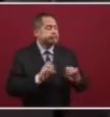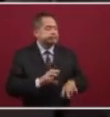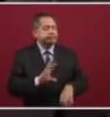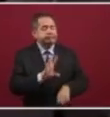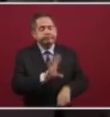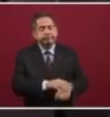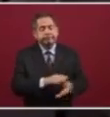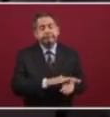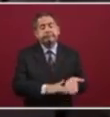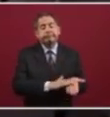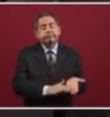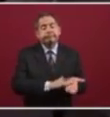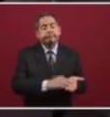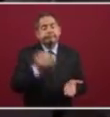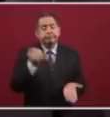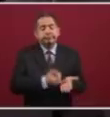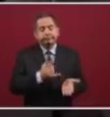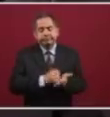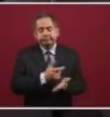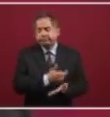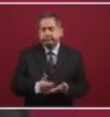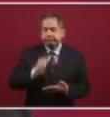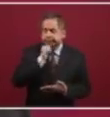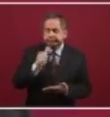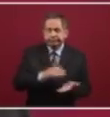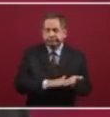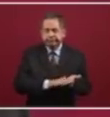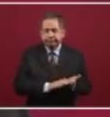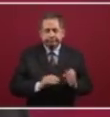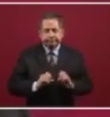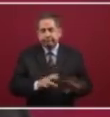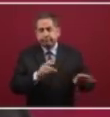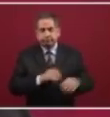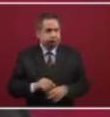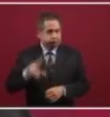a tolerar el que no pague los impuestos.